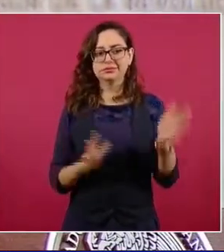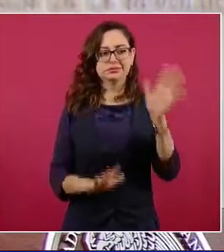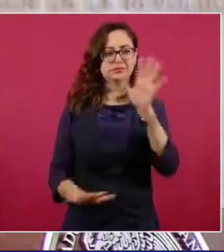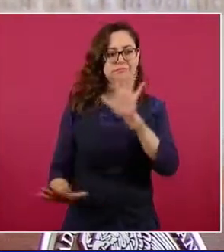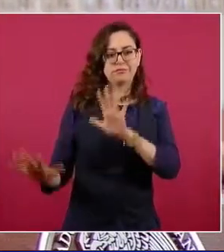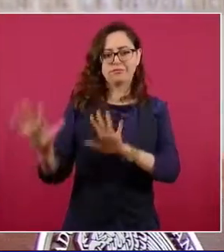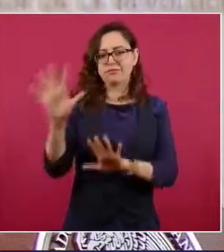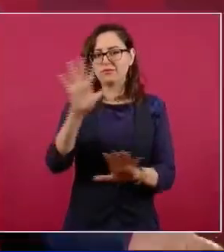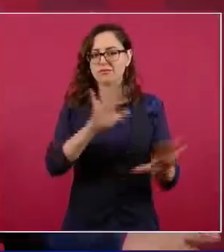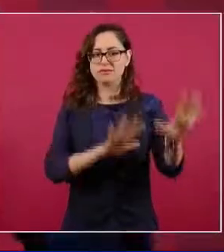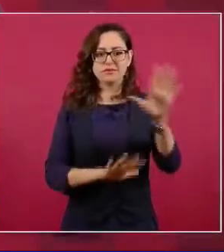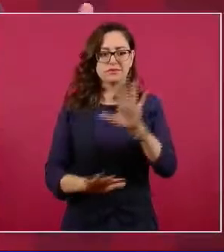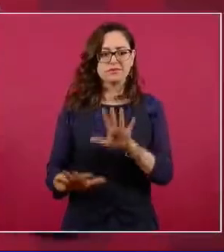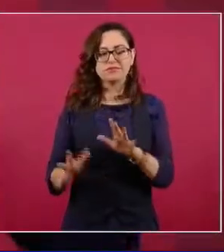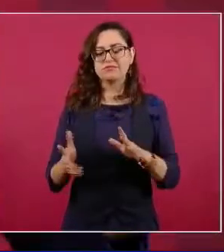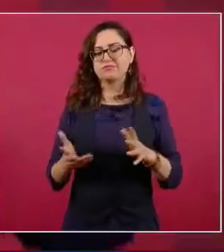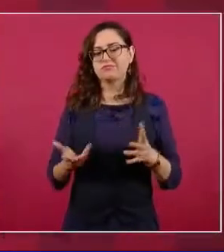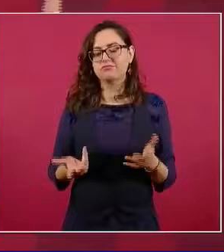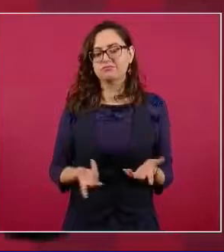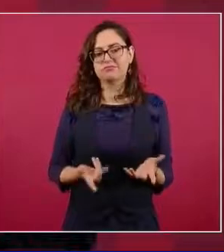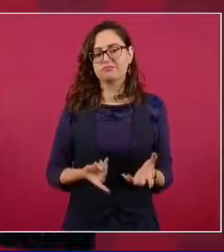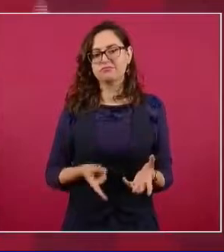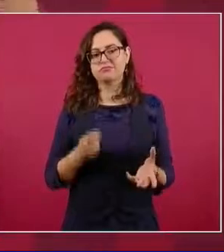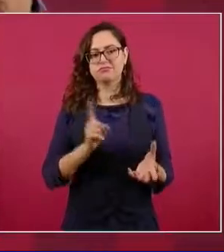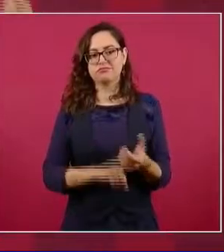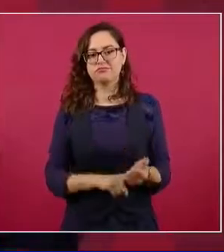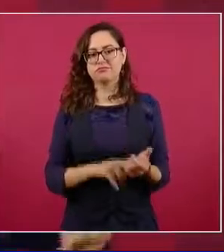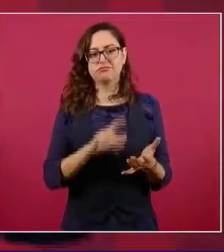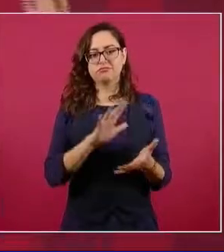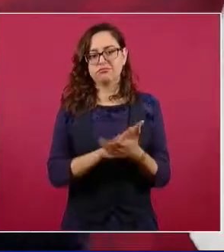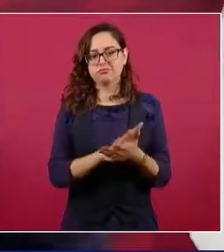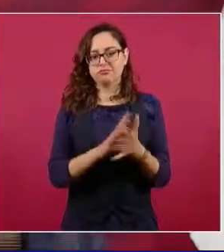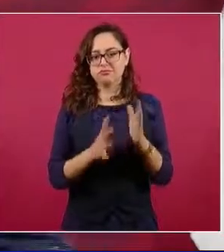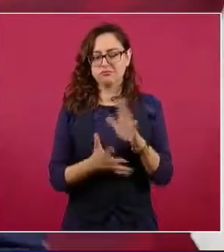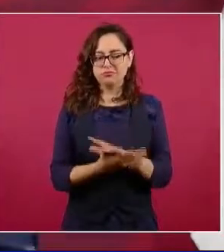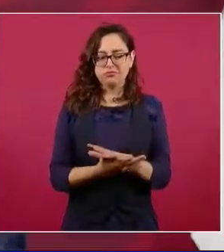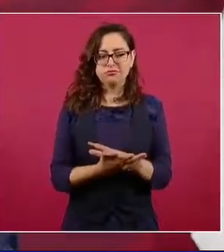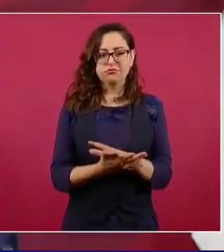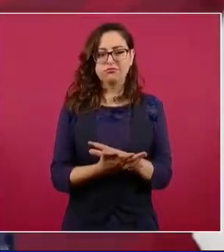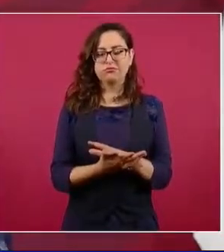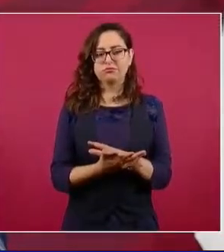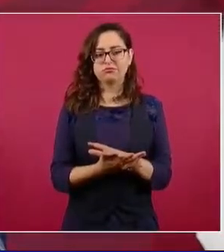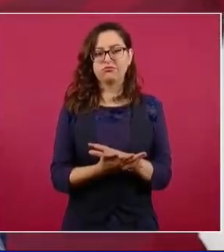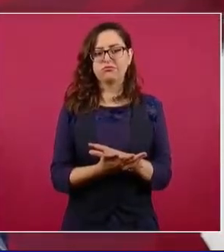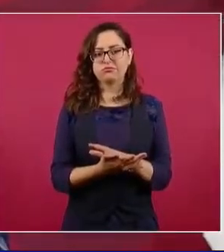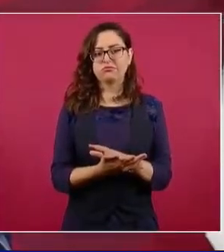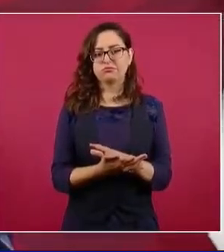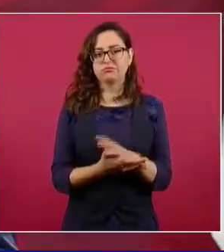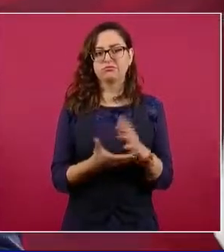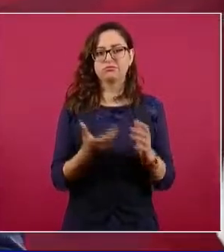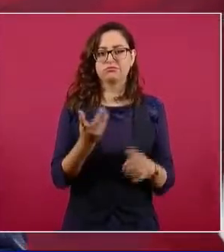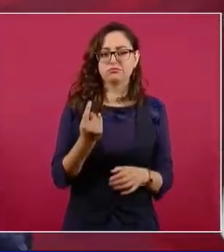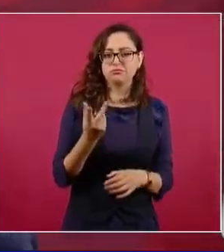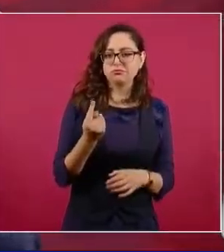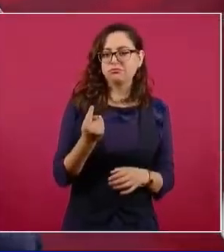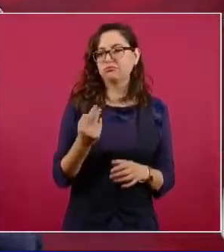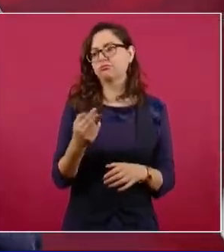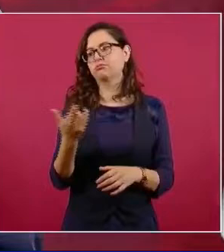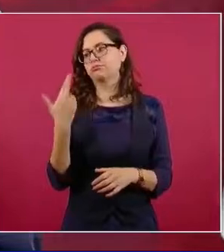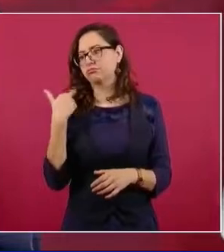Todo esto con la complicidad de la mayoría, no de todos, pero sí de la mayoría de los medios de